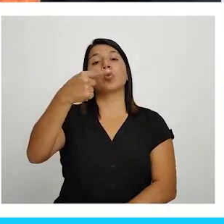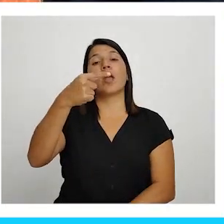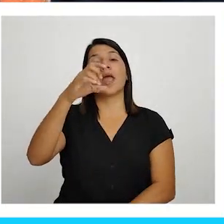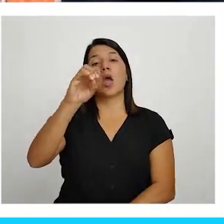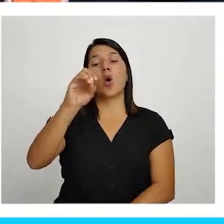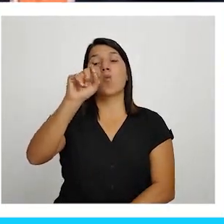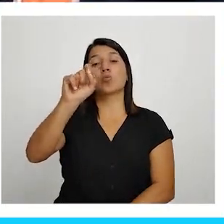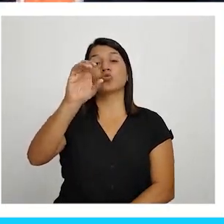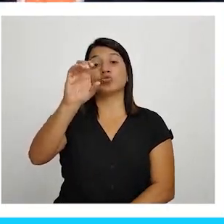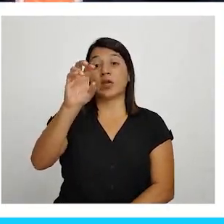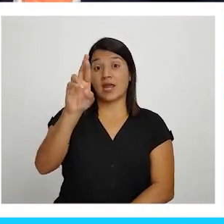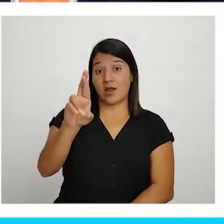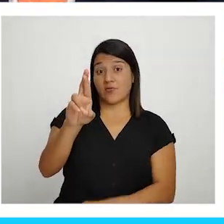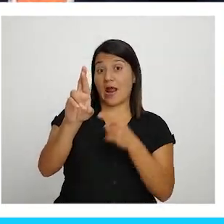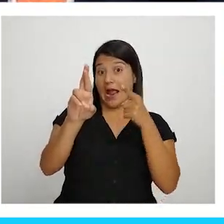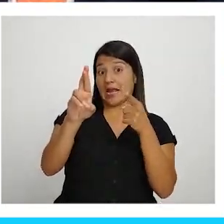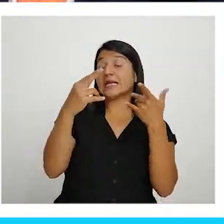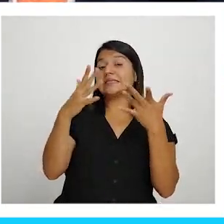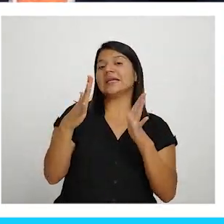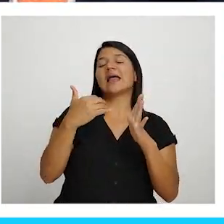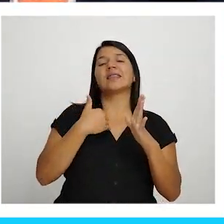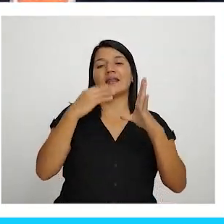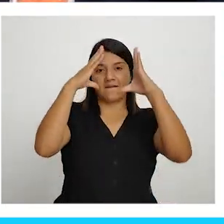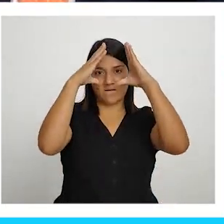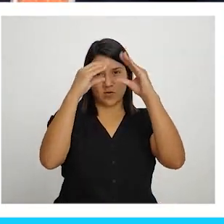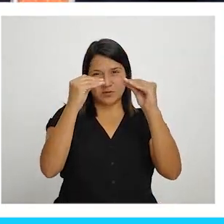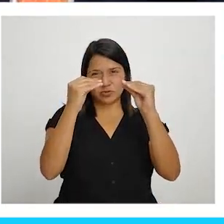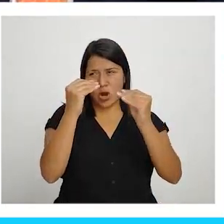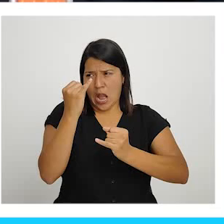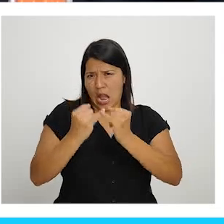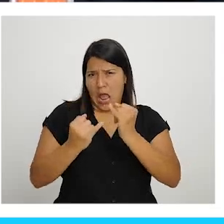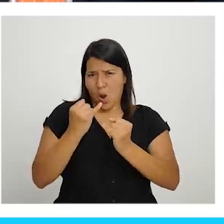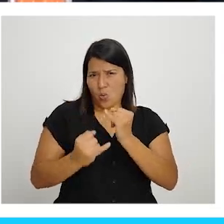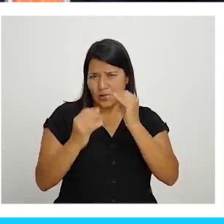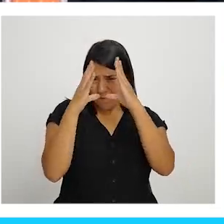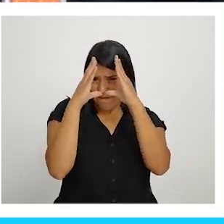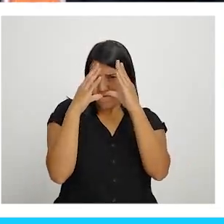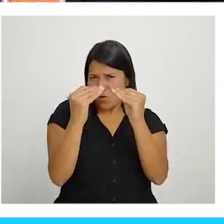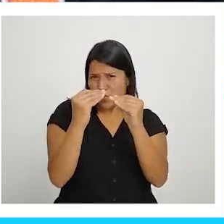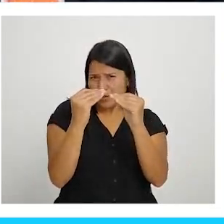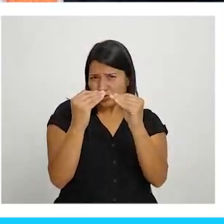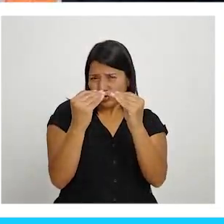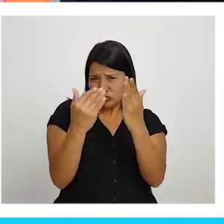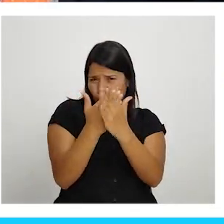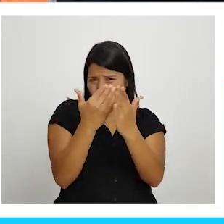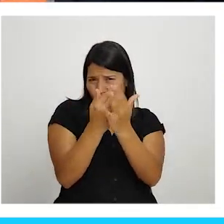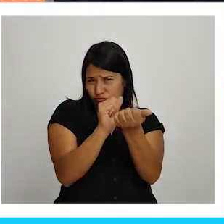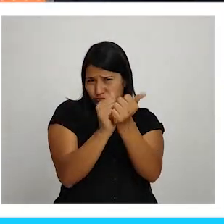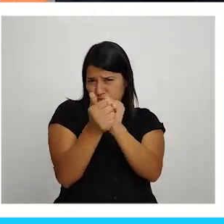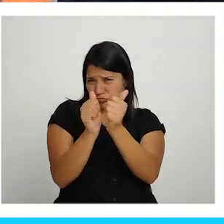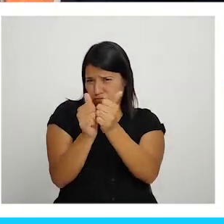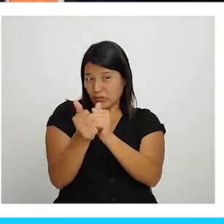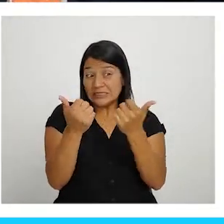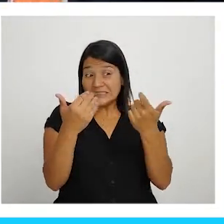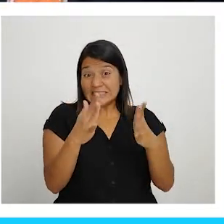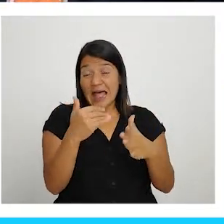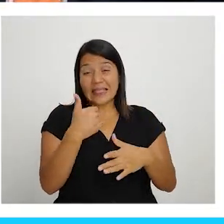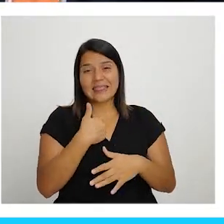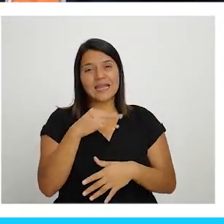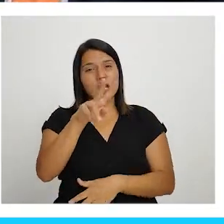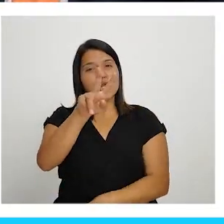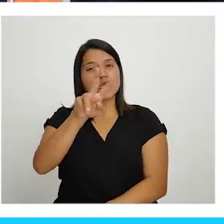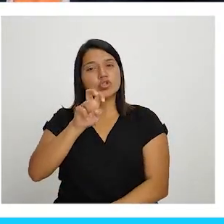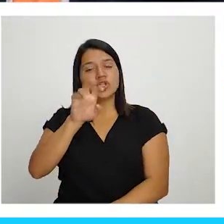www.mimejorcompra.go.cr. Ya tiene datos, la última actualización que se hizo fue reciente, datos de